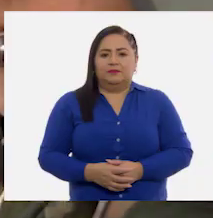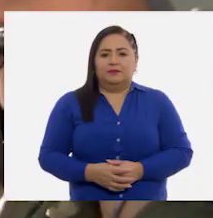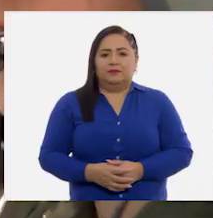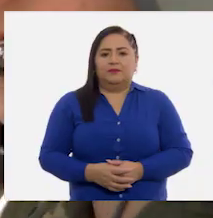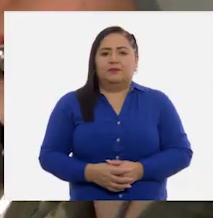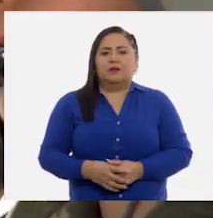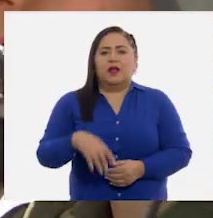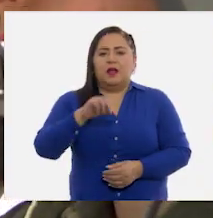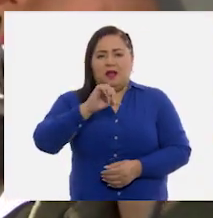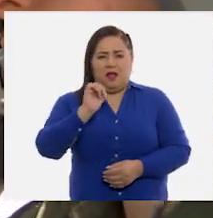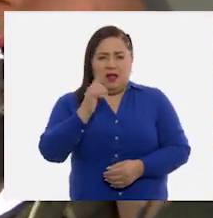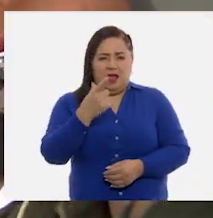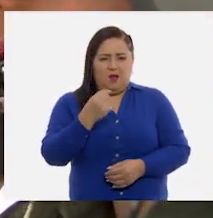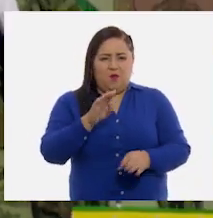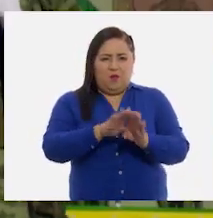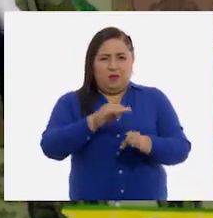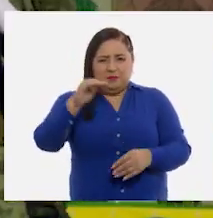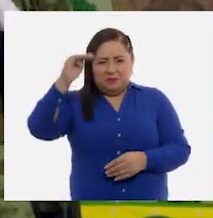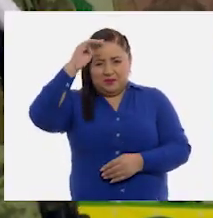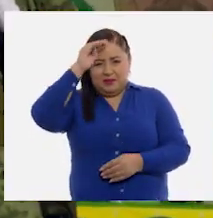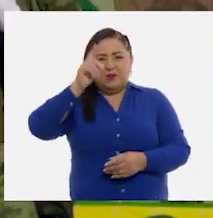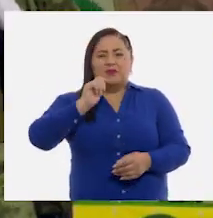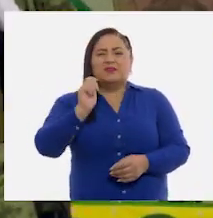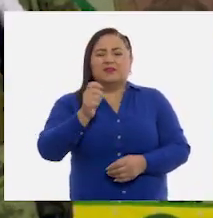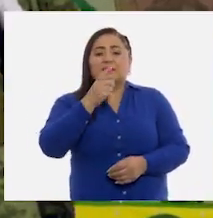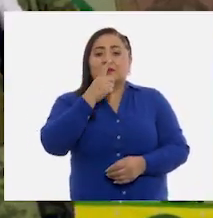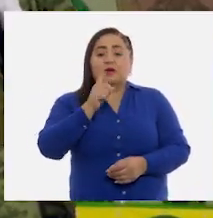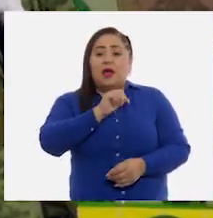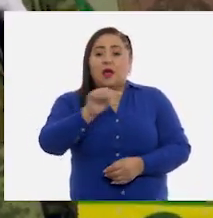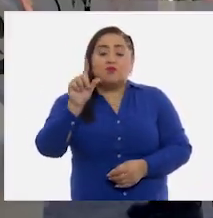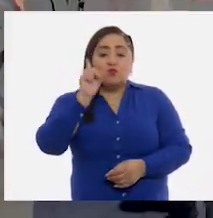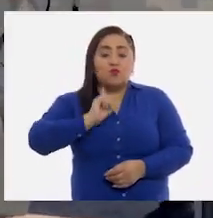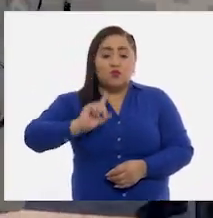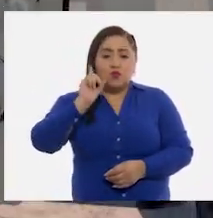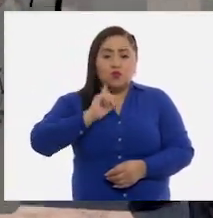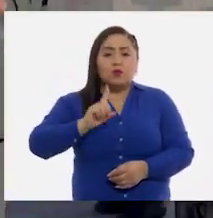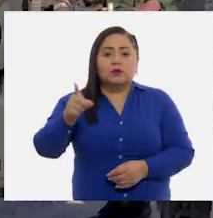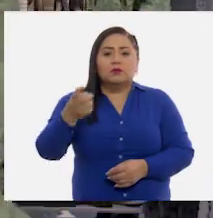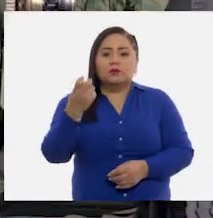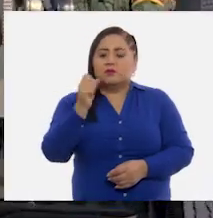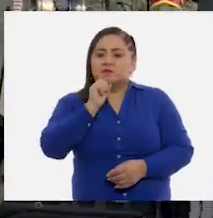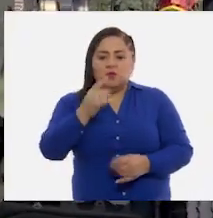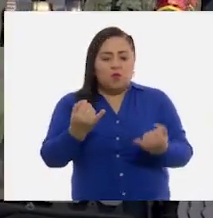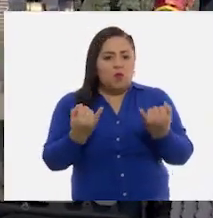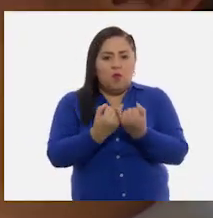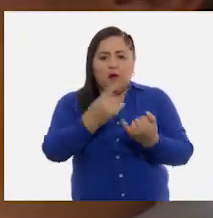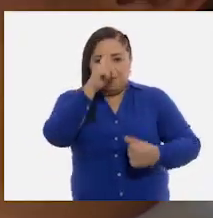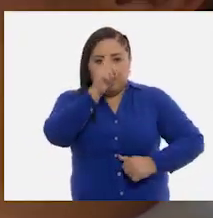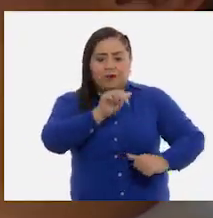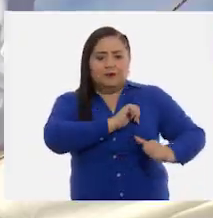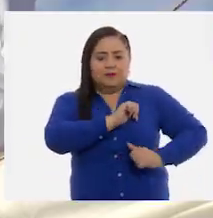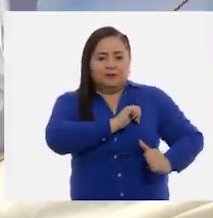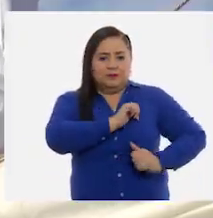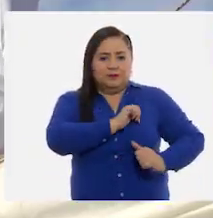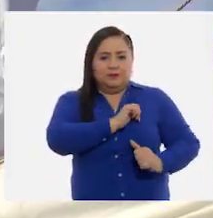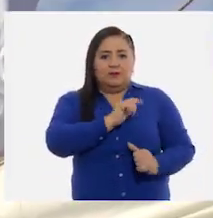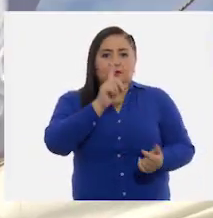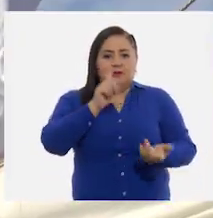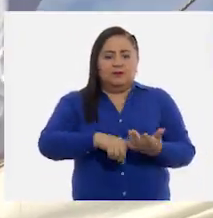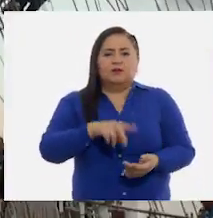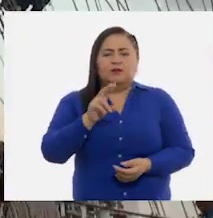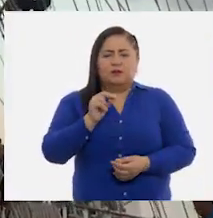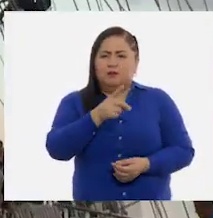Algo sumamente esperanzador es el hecho de que las mujeres han sido integradas a las Fuerzas Armadas, lo que no